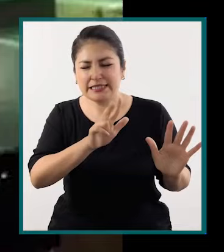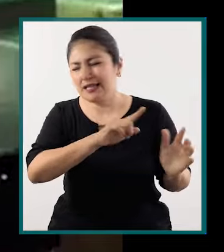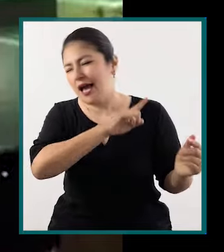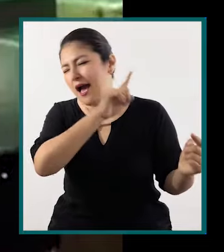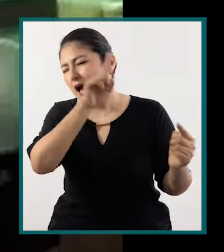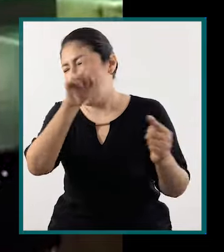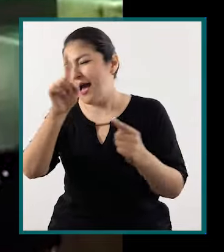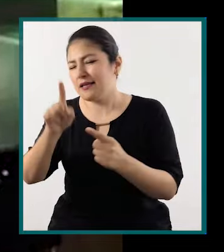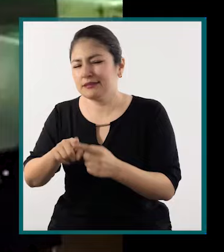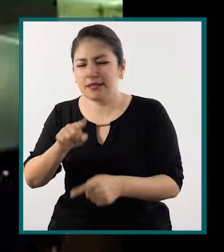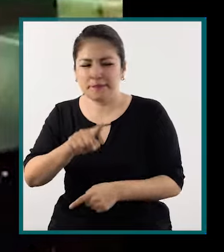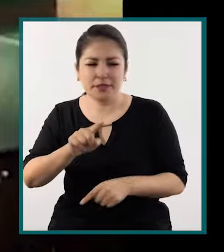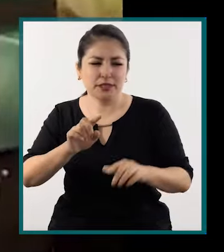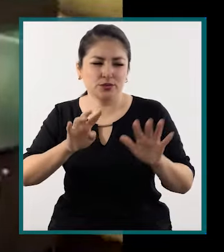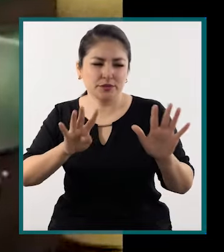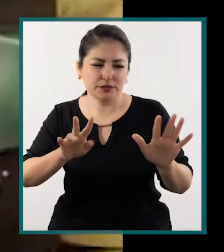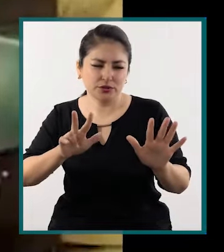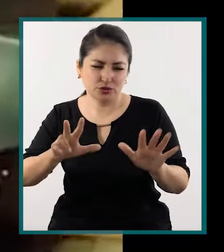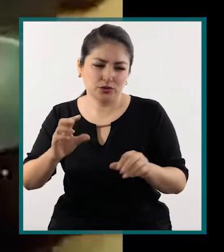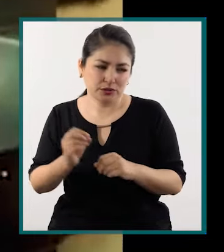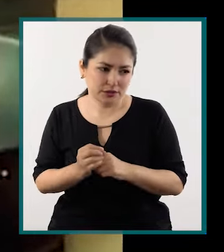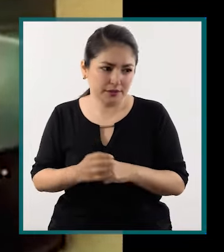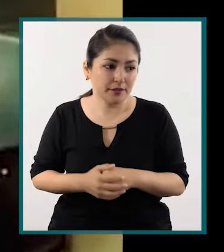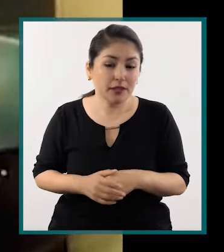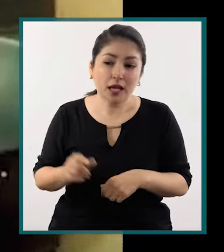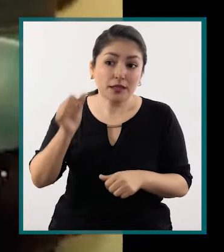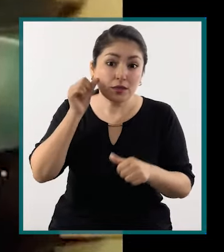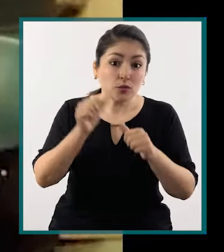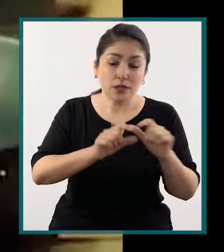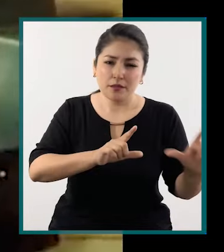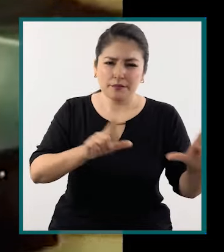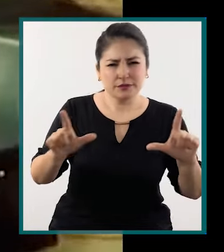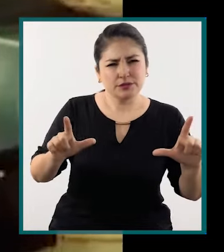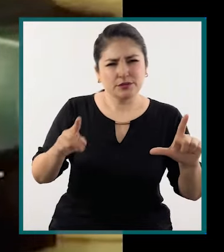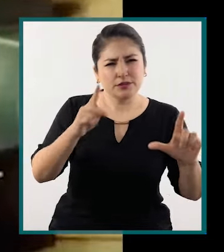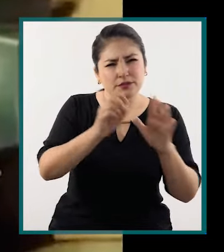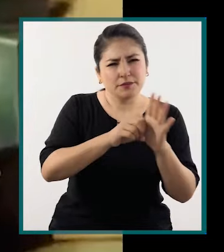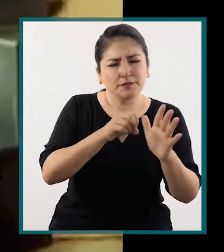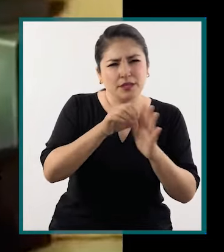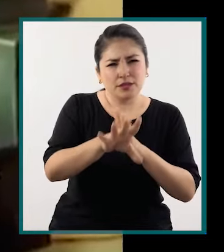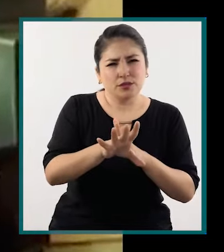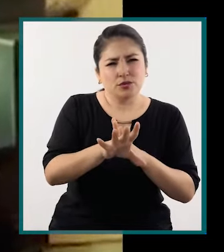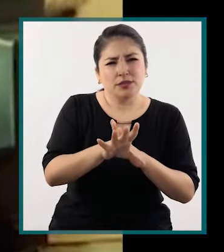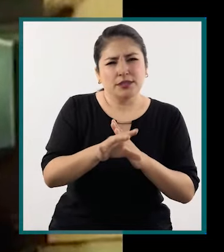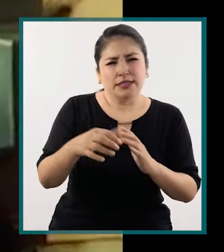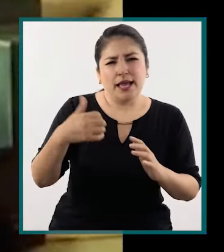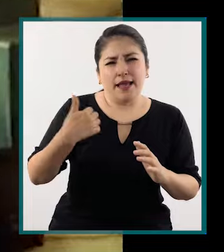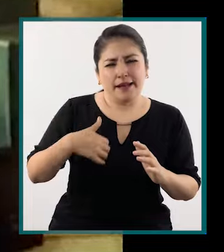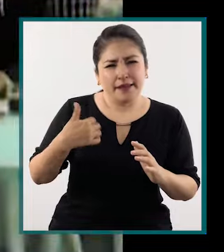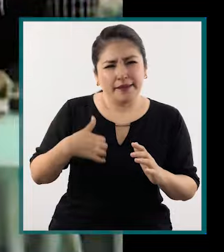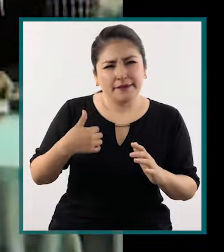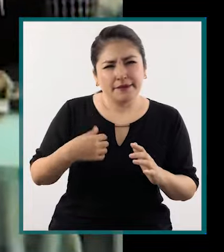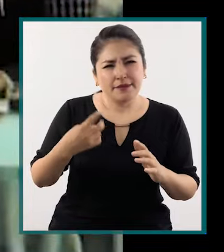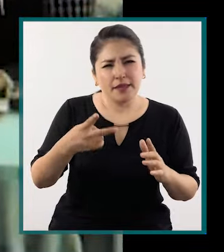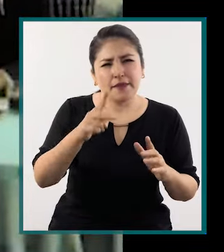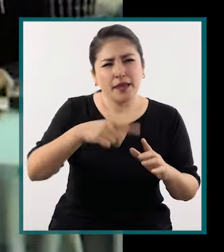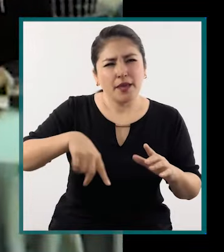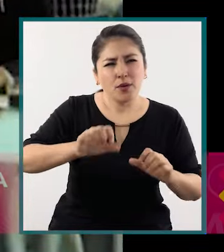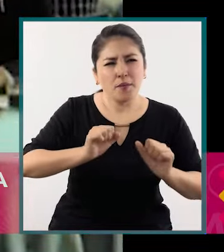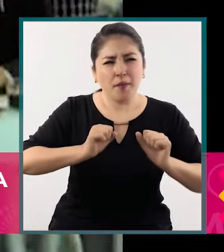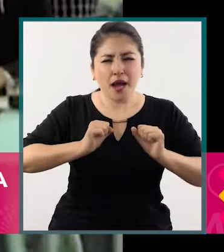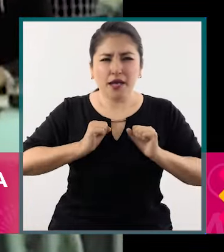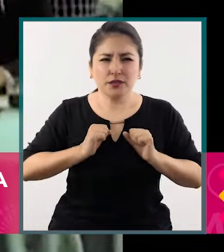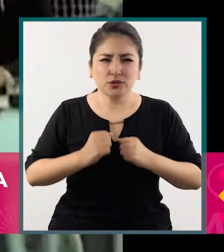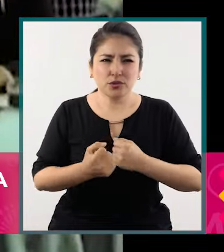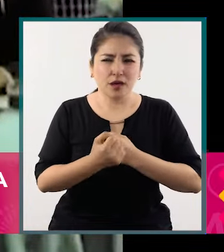1980. Y recuerda la película argentina Las Vacaciones del Amor de 1981, donde participaron